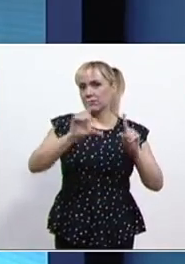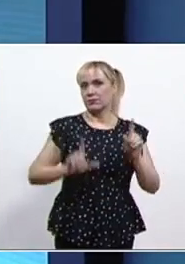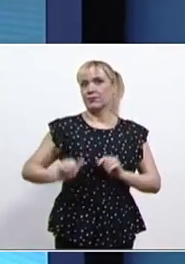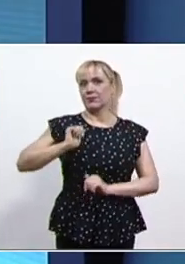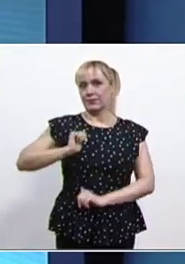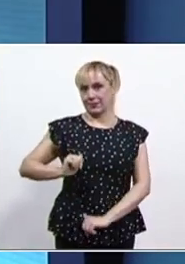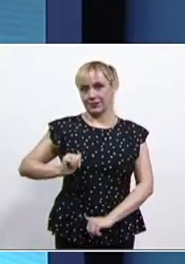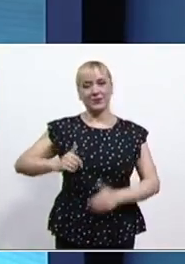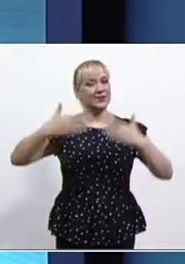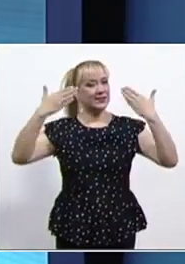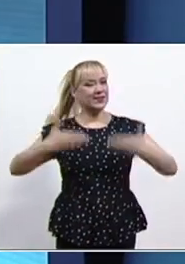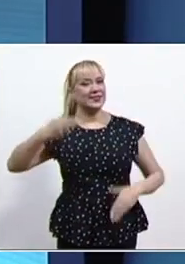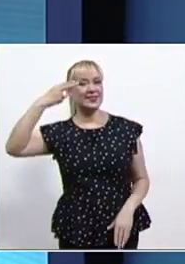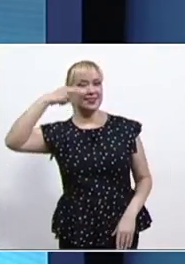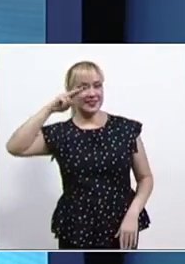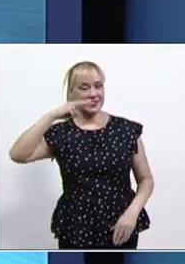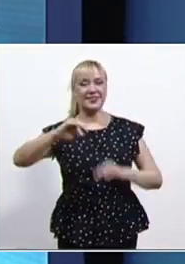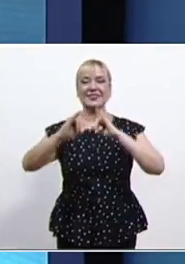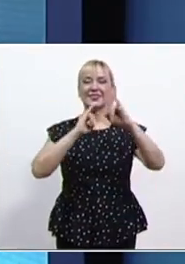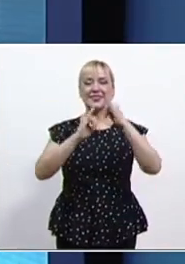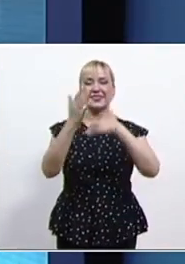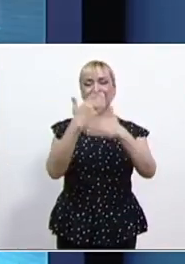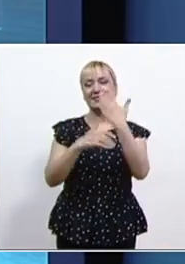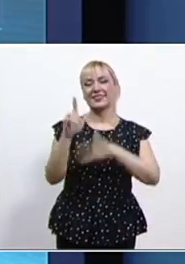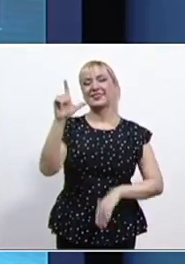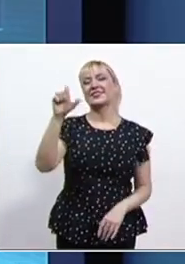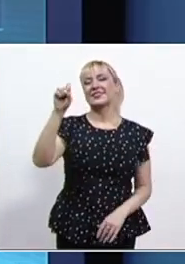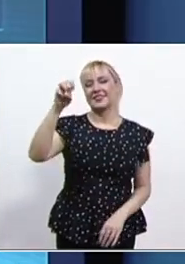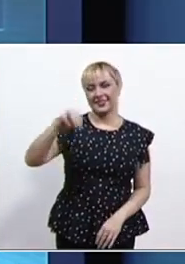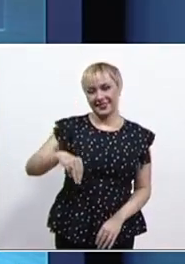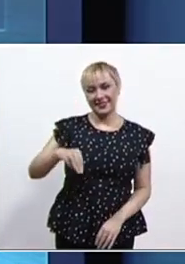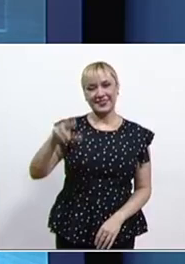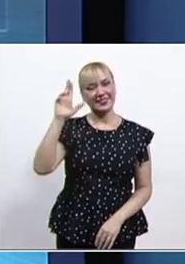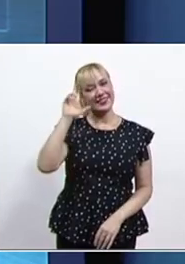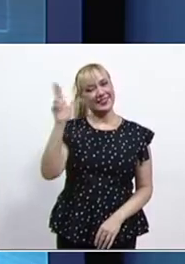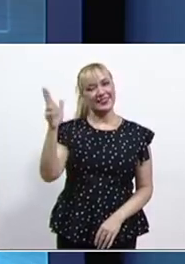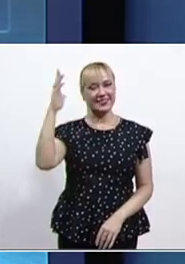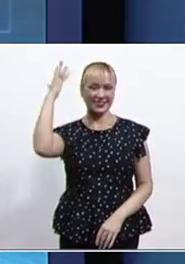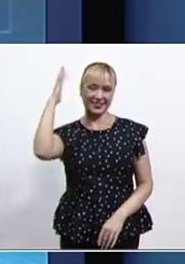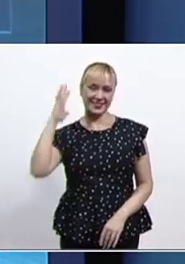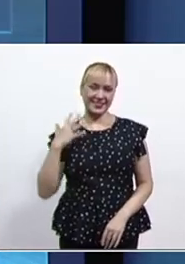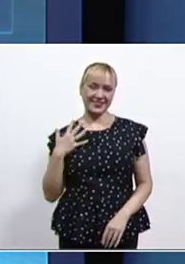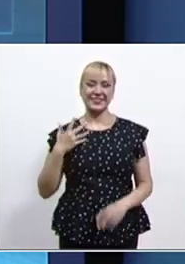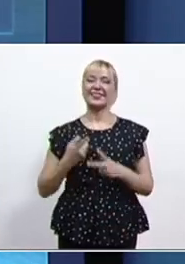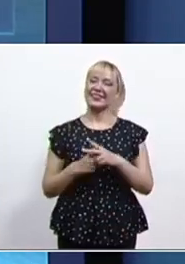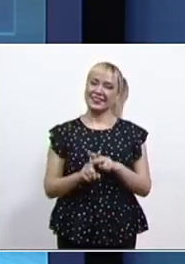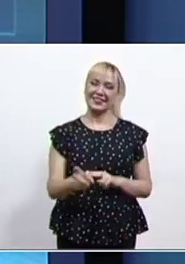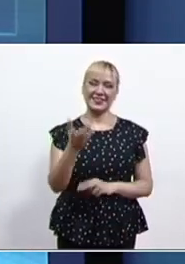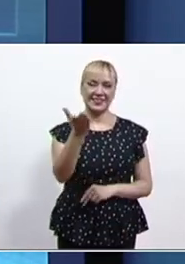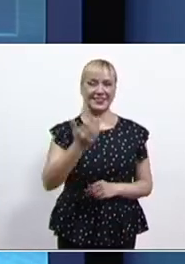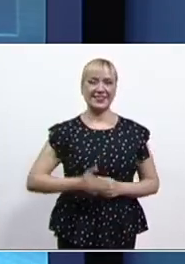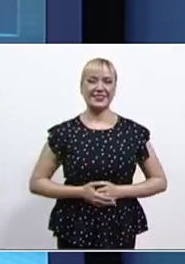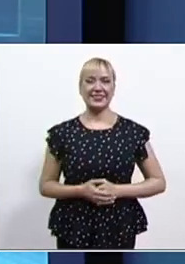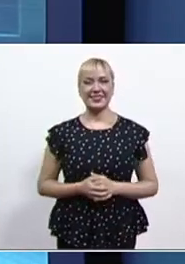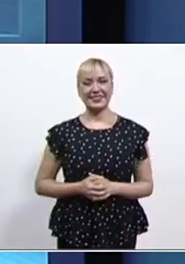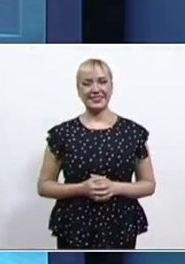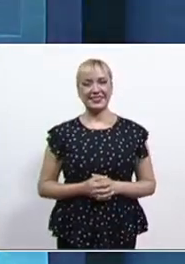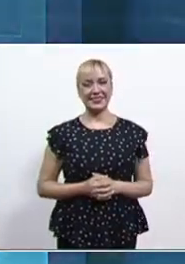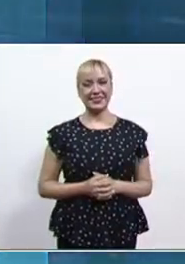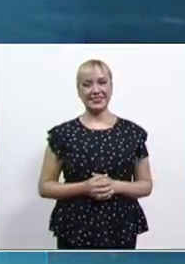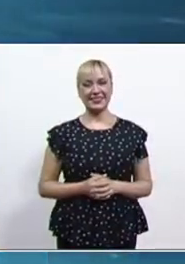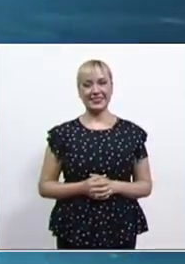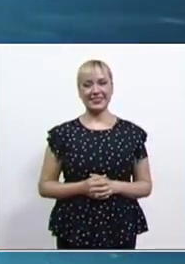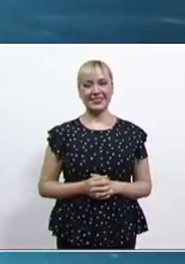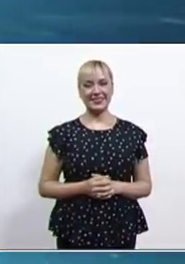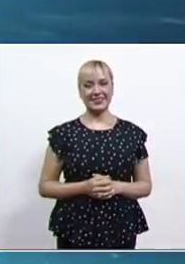con gusto a mi compañera Nidia Díaz en la interpretación en lengua de señas mexicana. Hola, Nidia. Y es así como iniciamos.